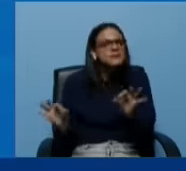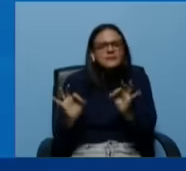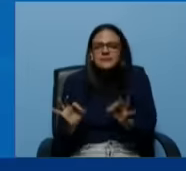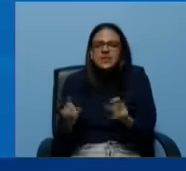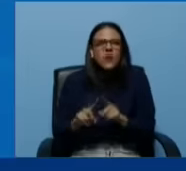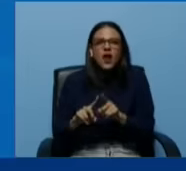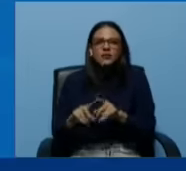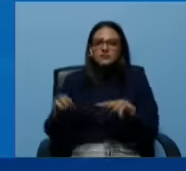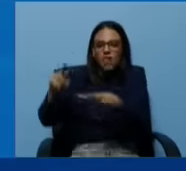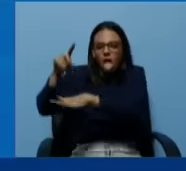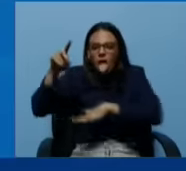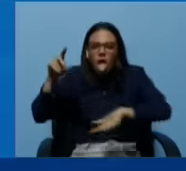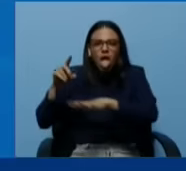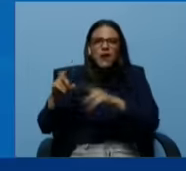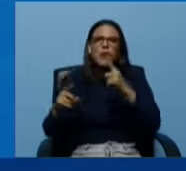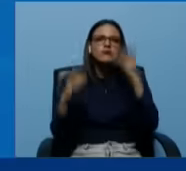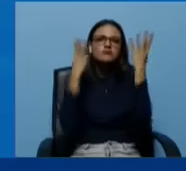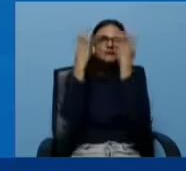triste,